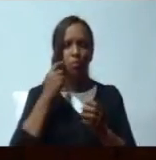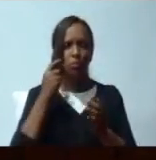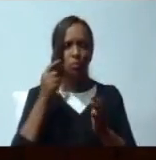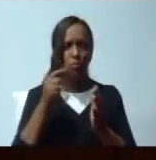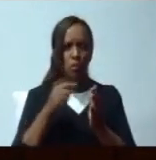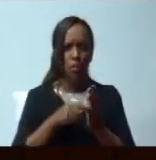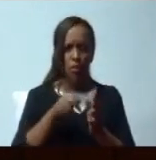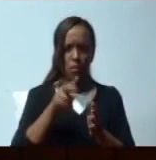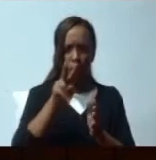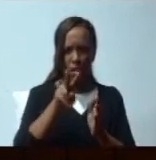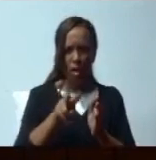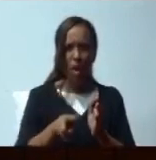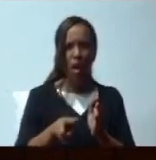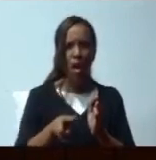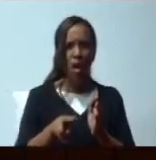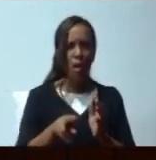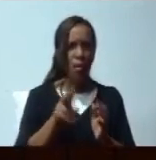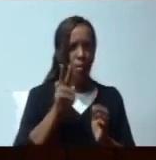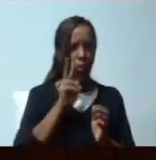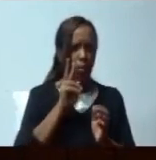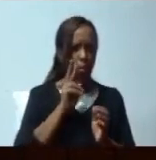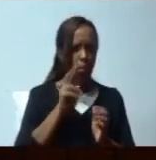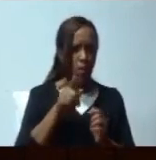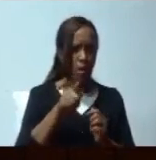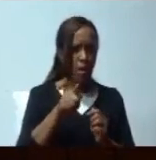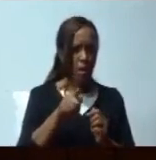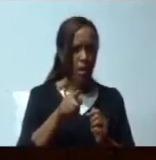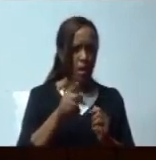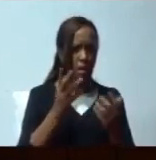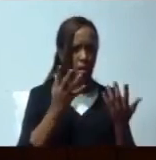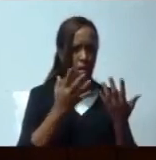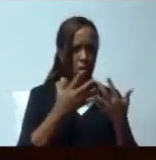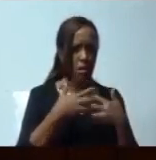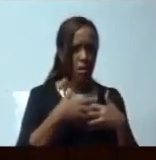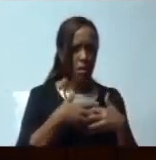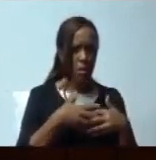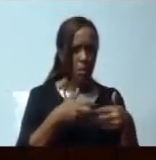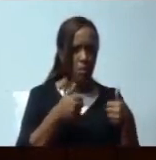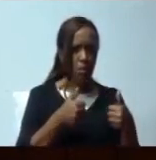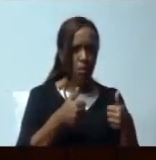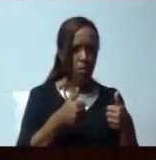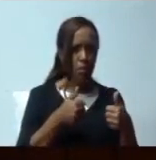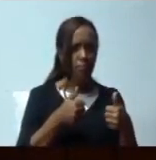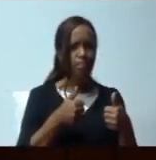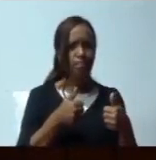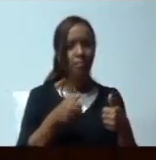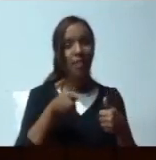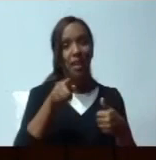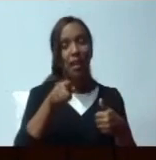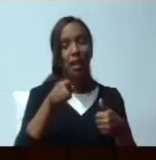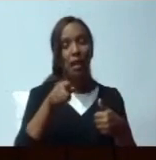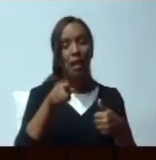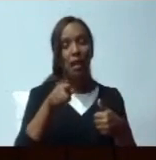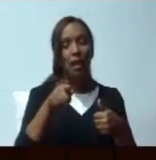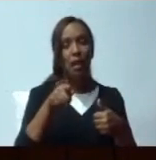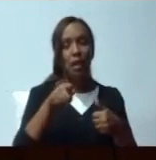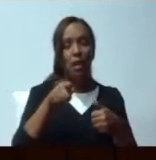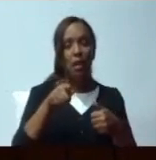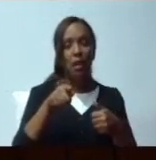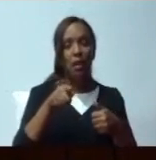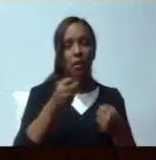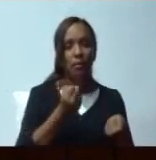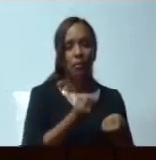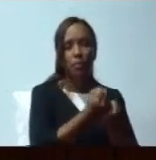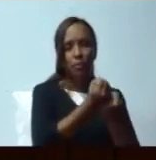Rafael Leonidas Trujillo. Y ante esa situación, en nuestra condición de haber